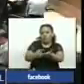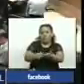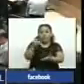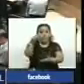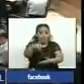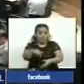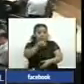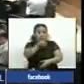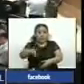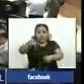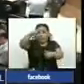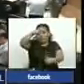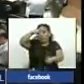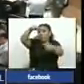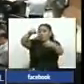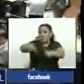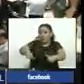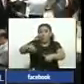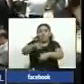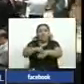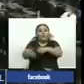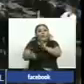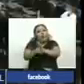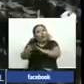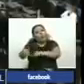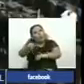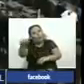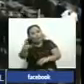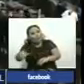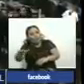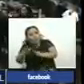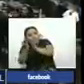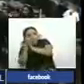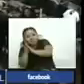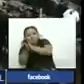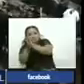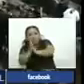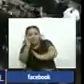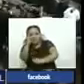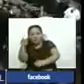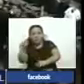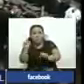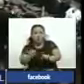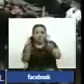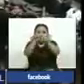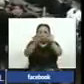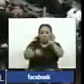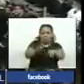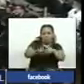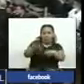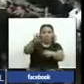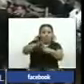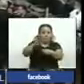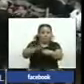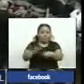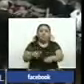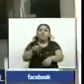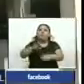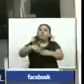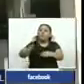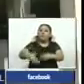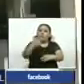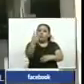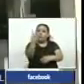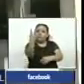se aprobó que los diputados en el exilio podrían ejercer su voto en el Parlamento de manera virtual. Sin embargo, al cabo de dos días,